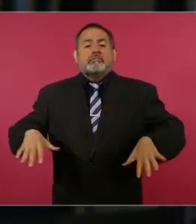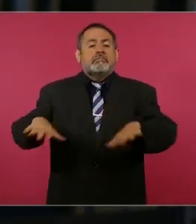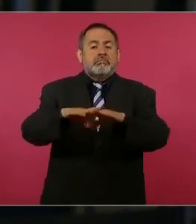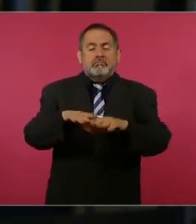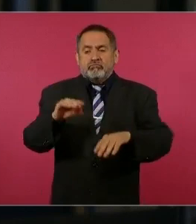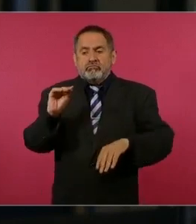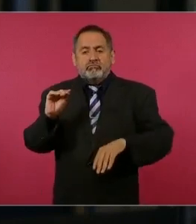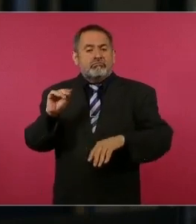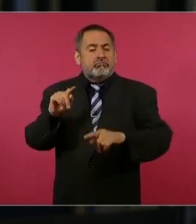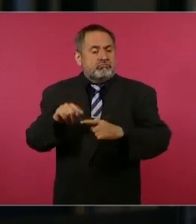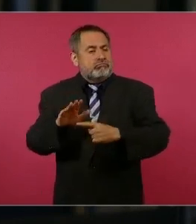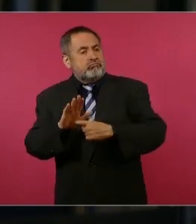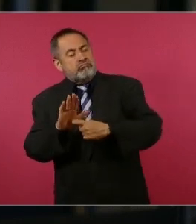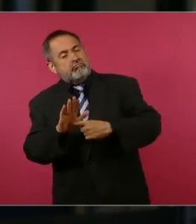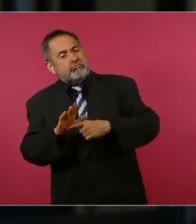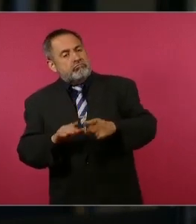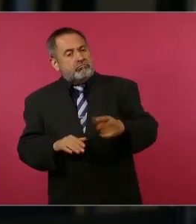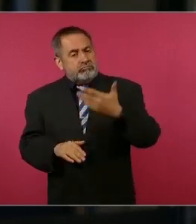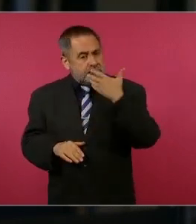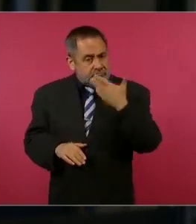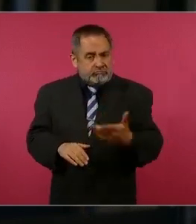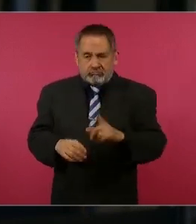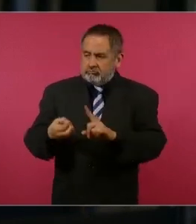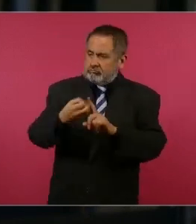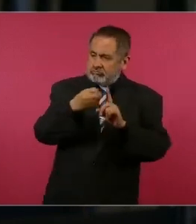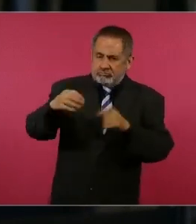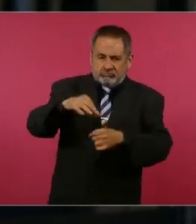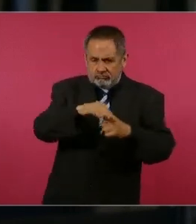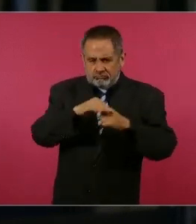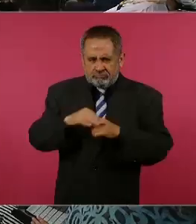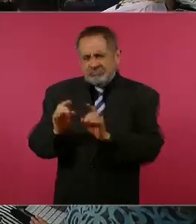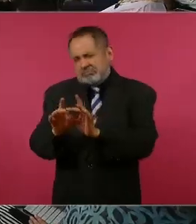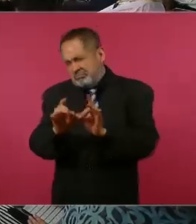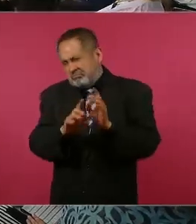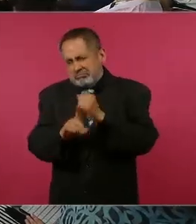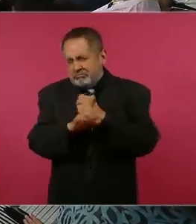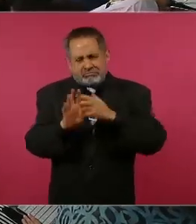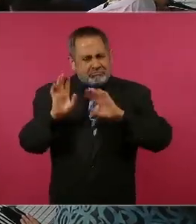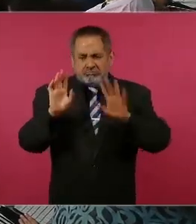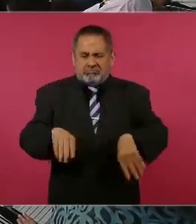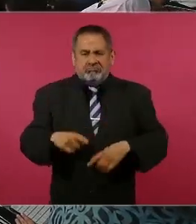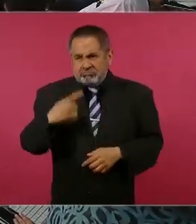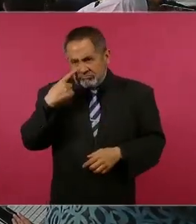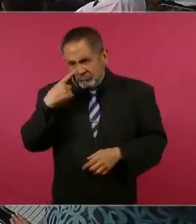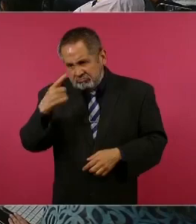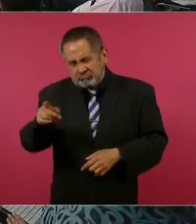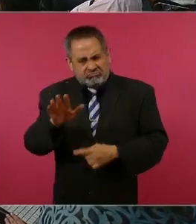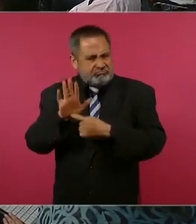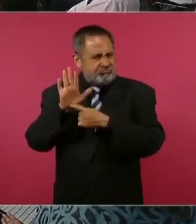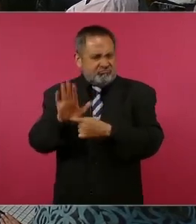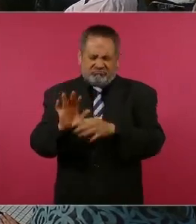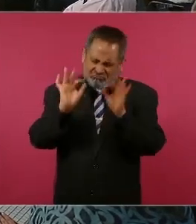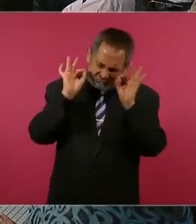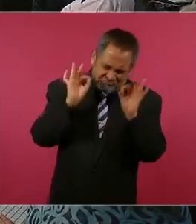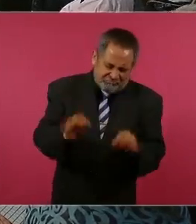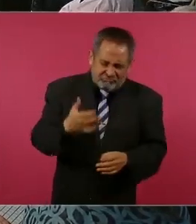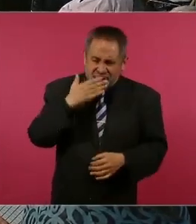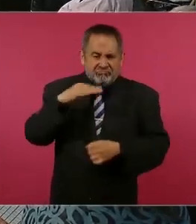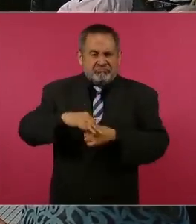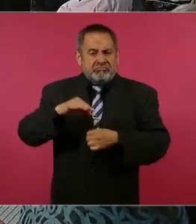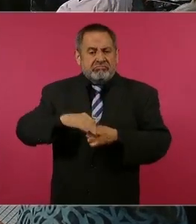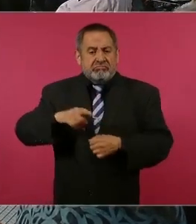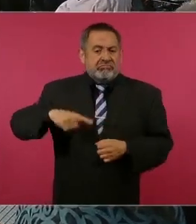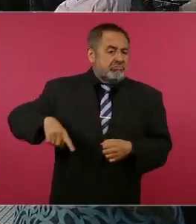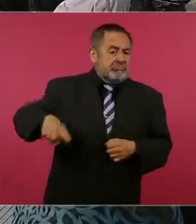ejemplo de cómo se debe realizar una elección, creo, con todos sus problemas, pero realmente aquí los mexicanos fueron los que dieron la